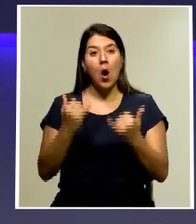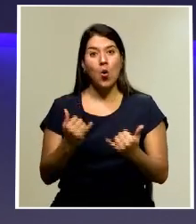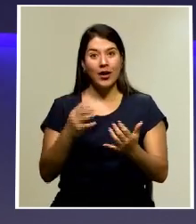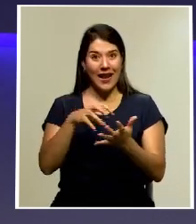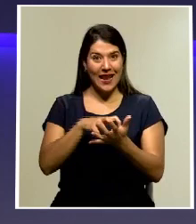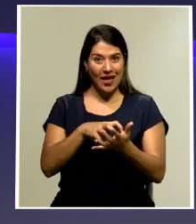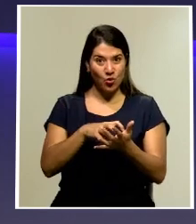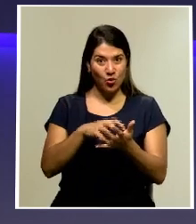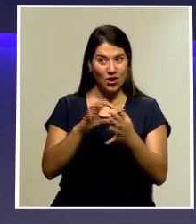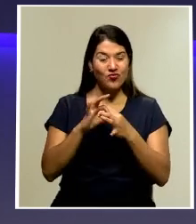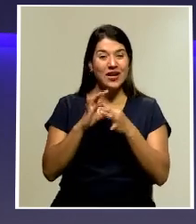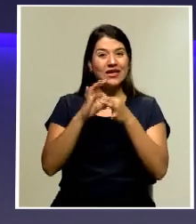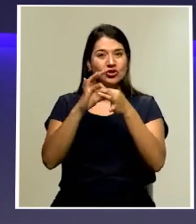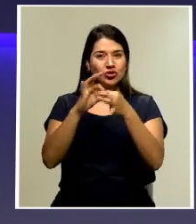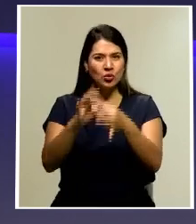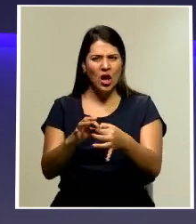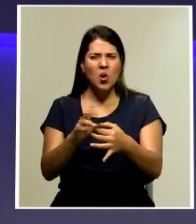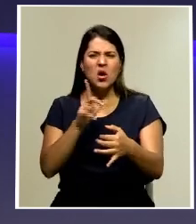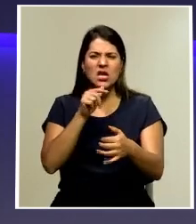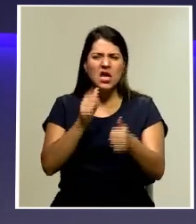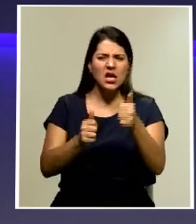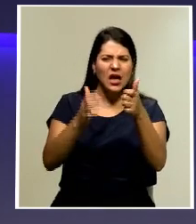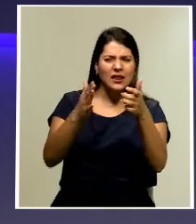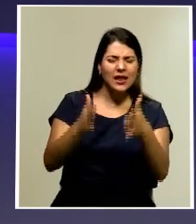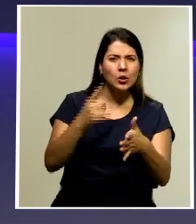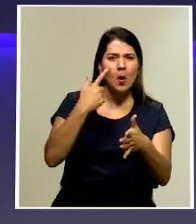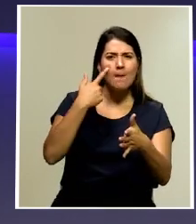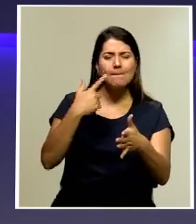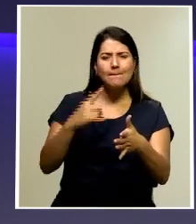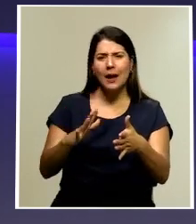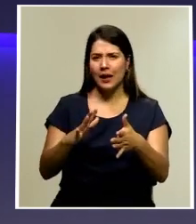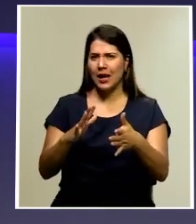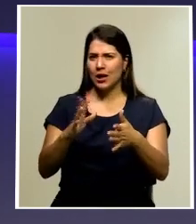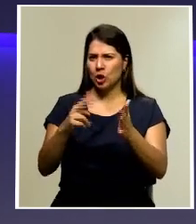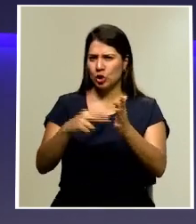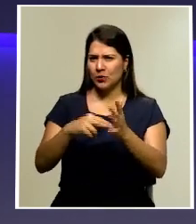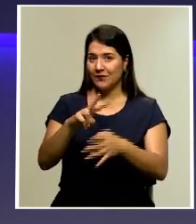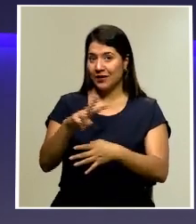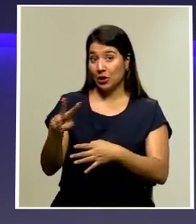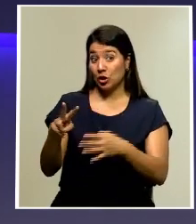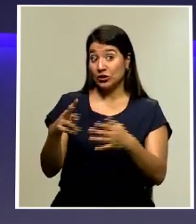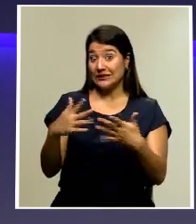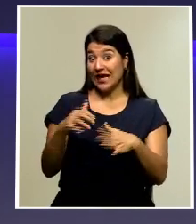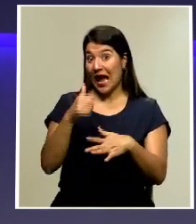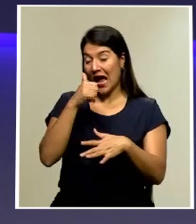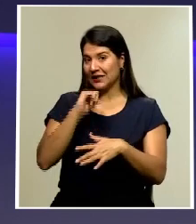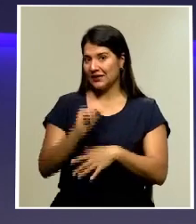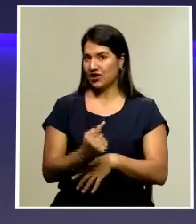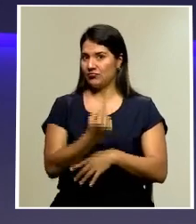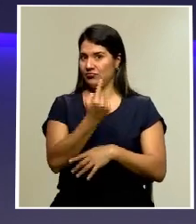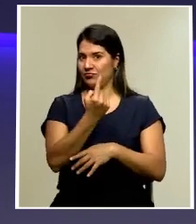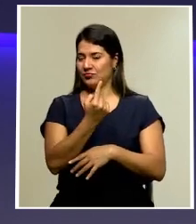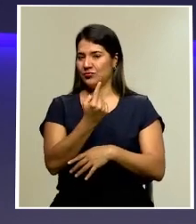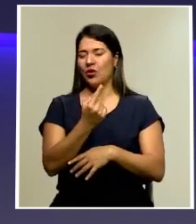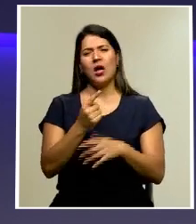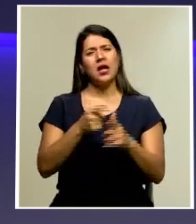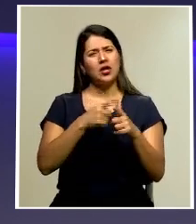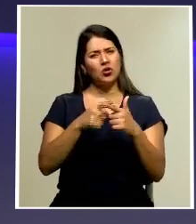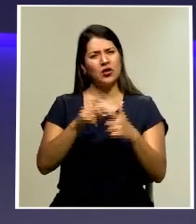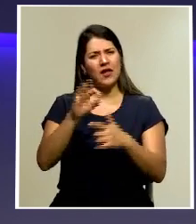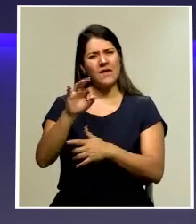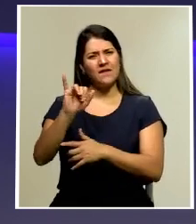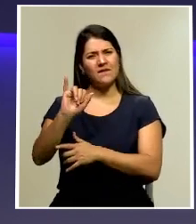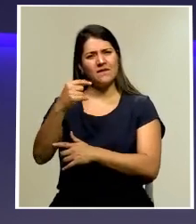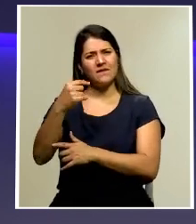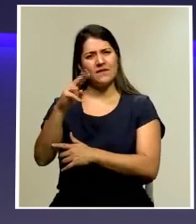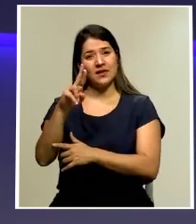comenzó anoche a despejarse. ¿Podrá Figueres mantener en los meses siguientes este